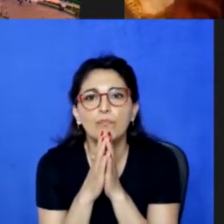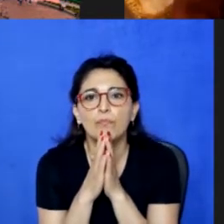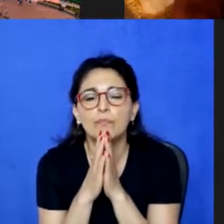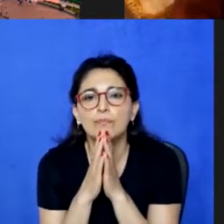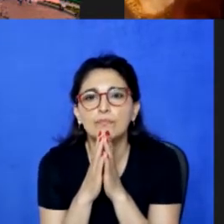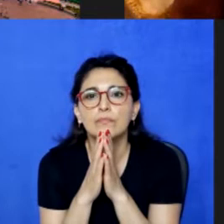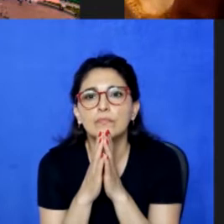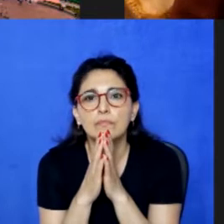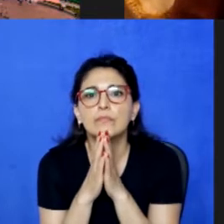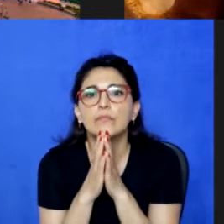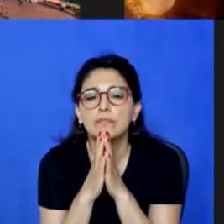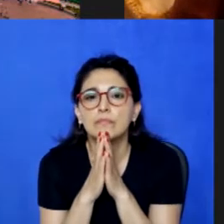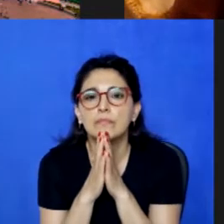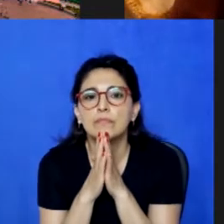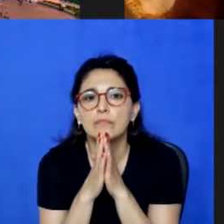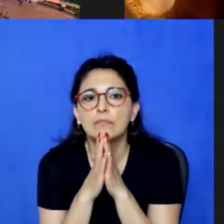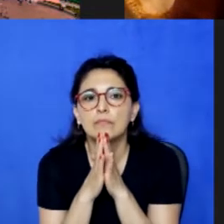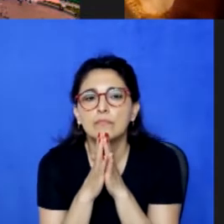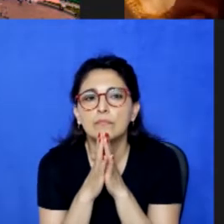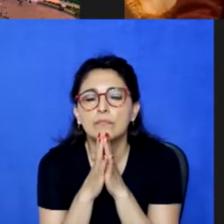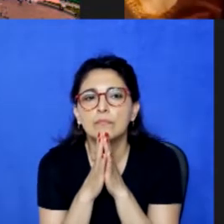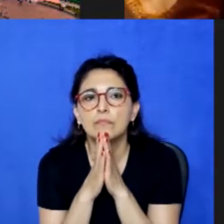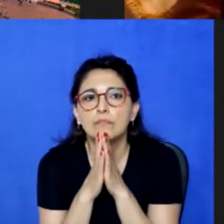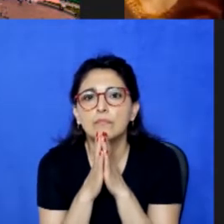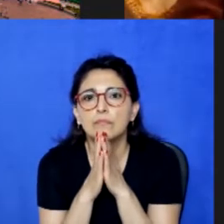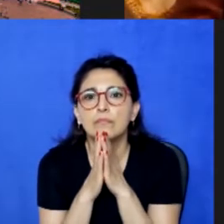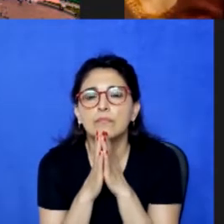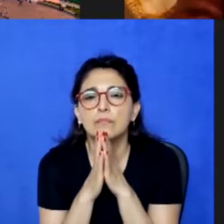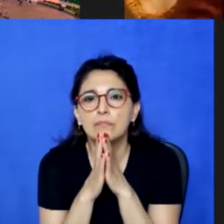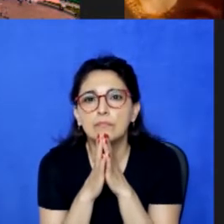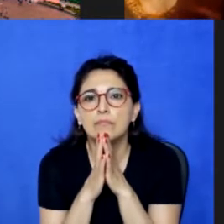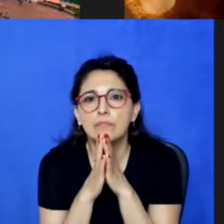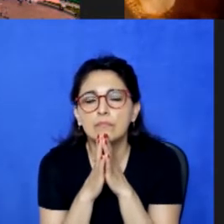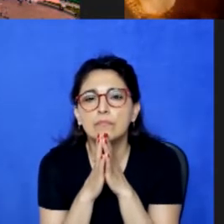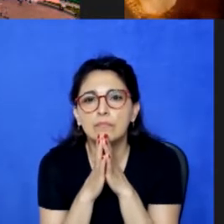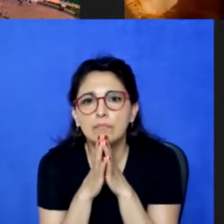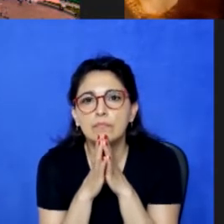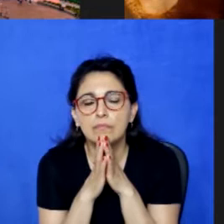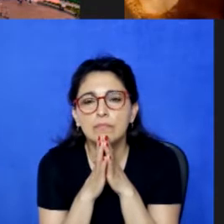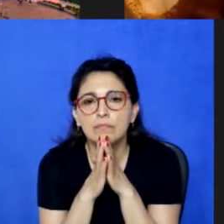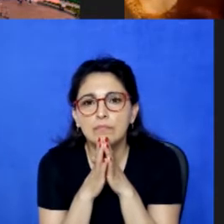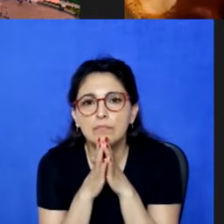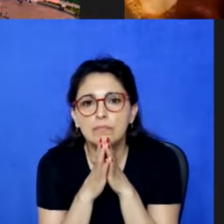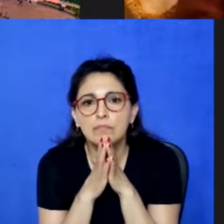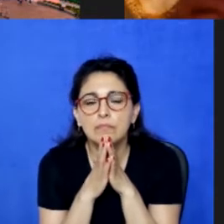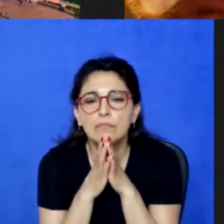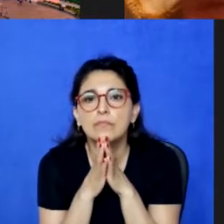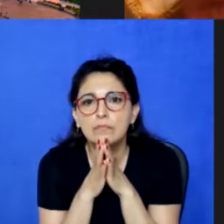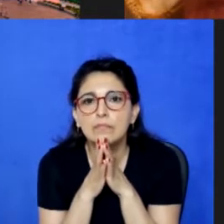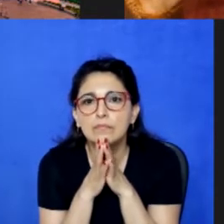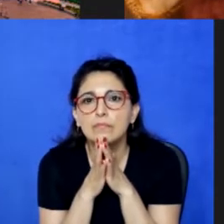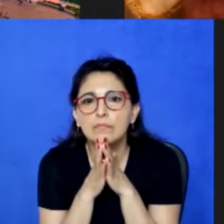se olvide de lo que aprendieron a cocinar el pan en su casa, que continúen, no que